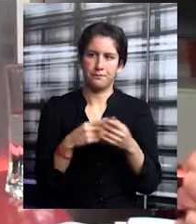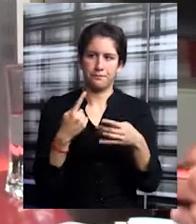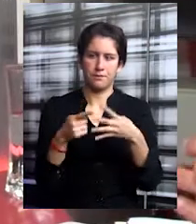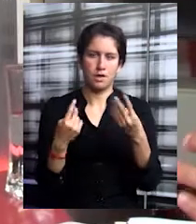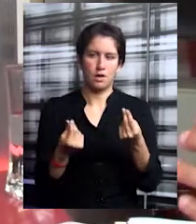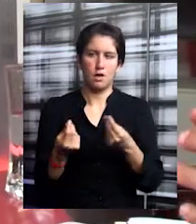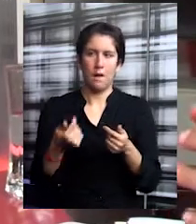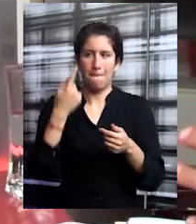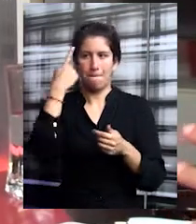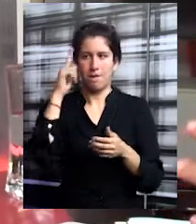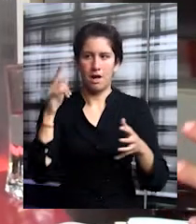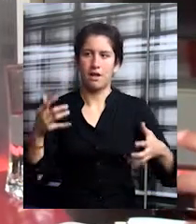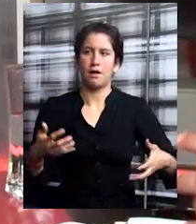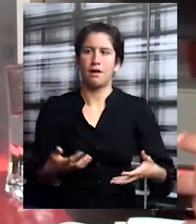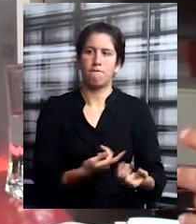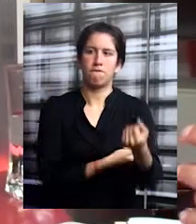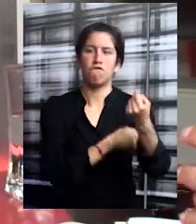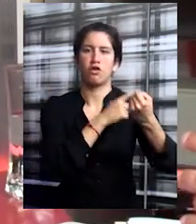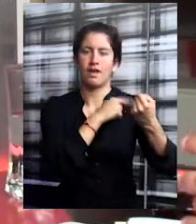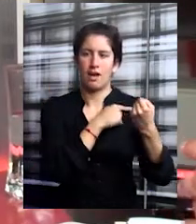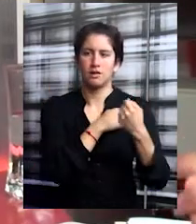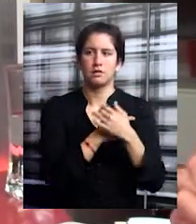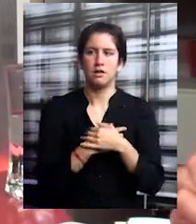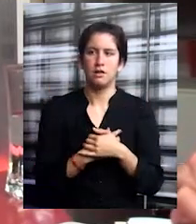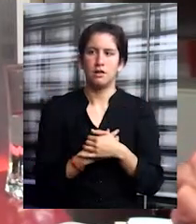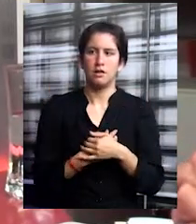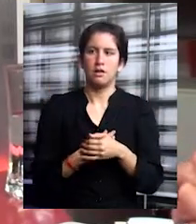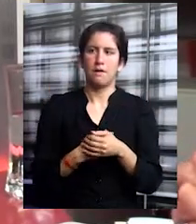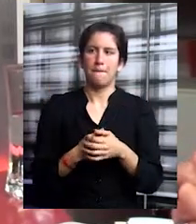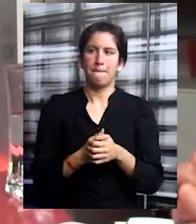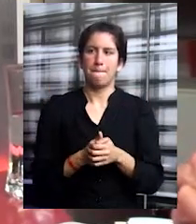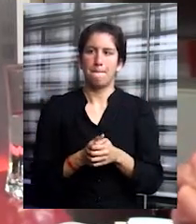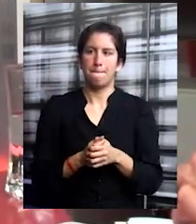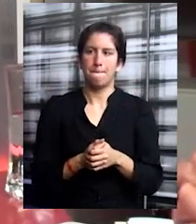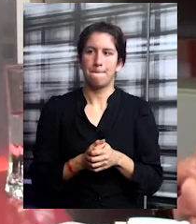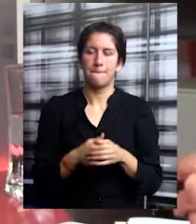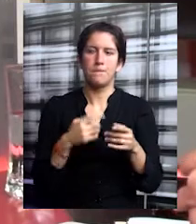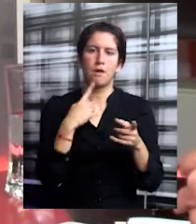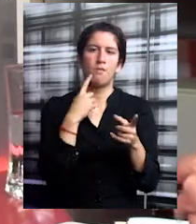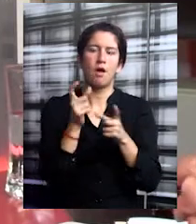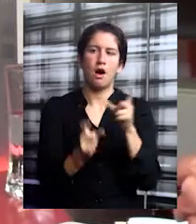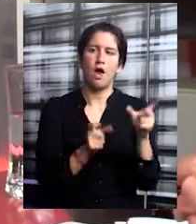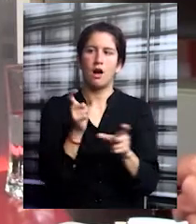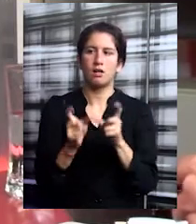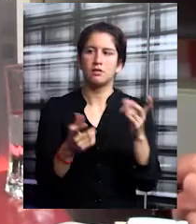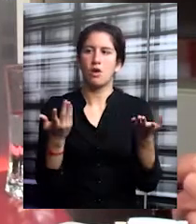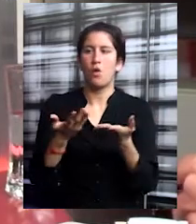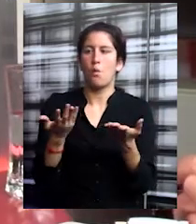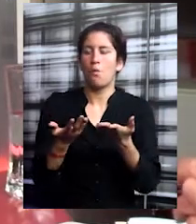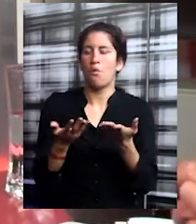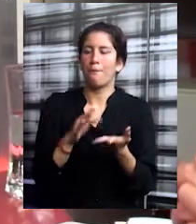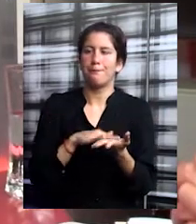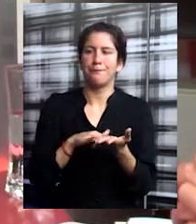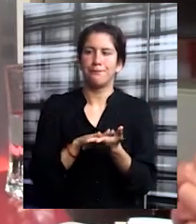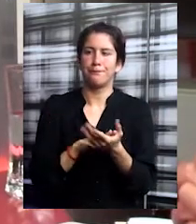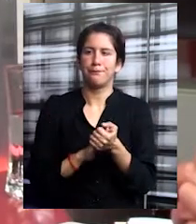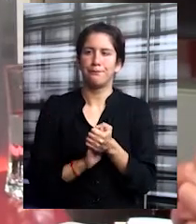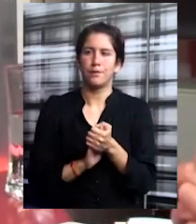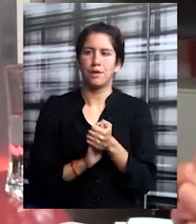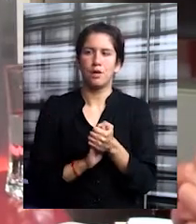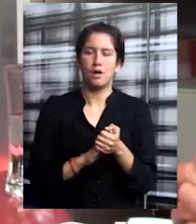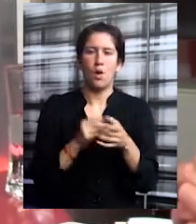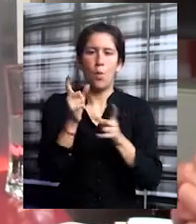de una u otra manera son los que tienen más cercanía con la gente y por lo tanto existe lo que se denomina una soberanía popular mucho más